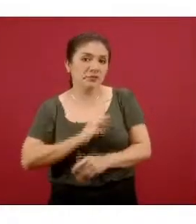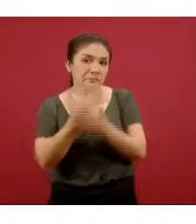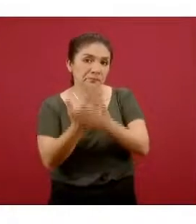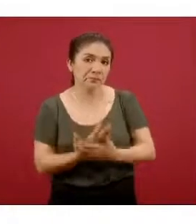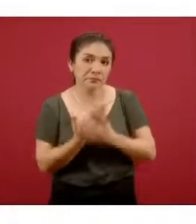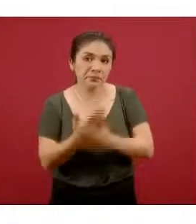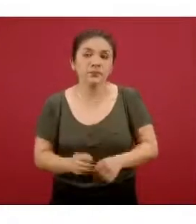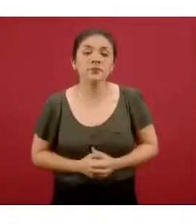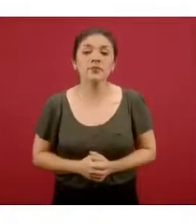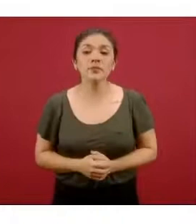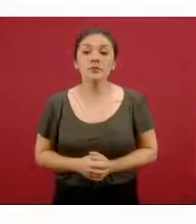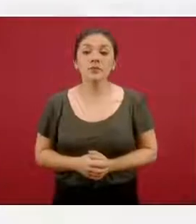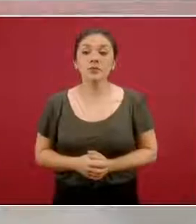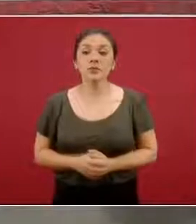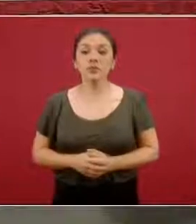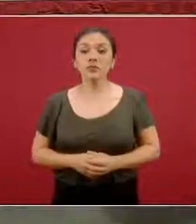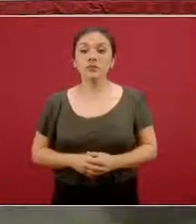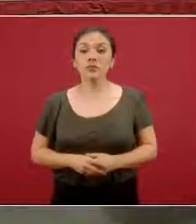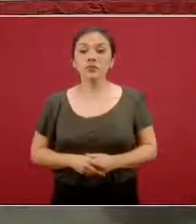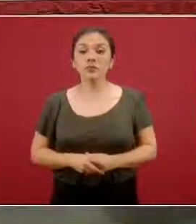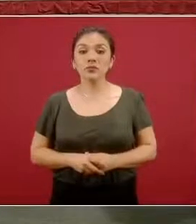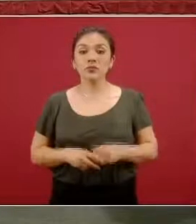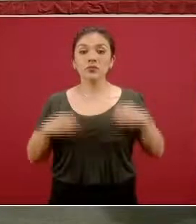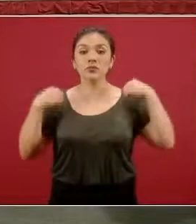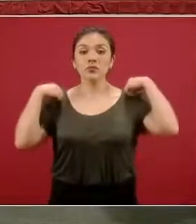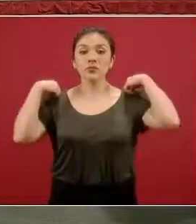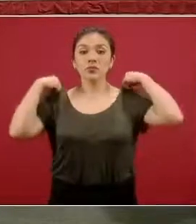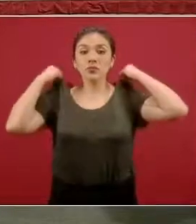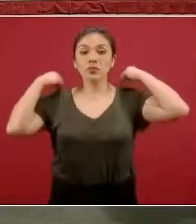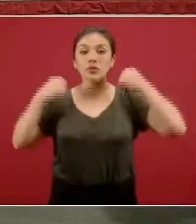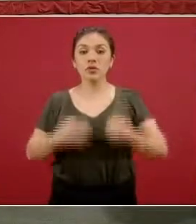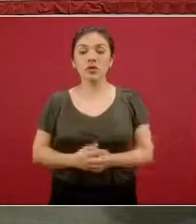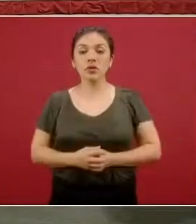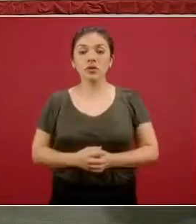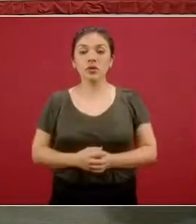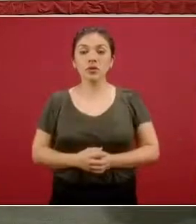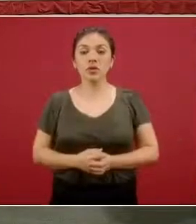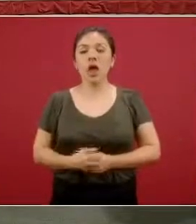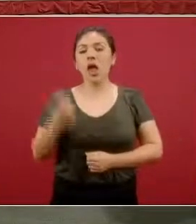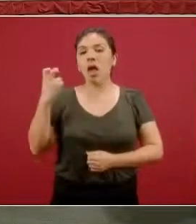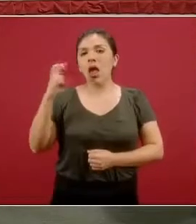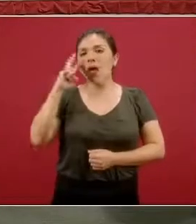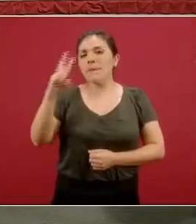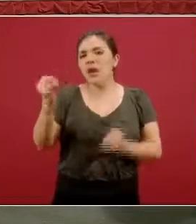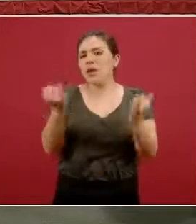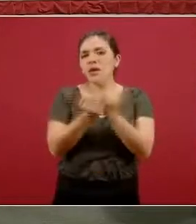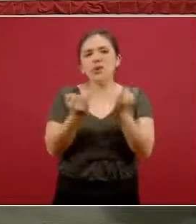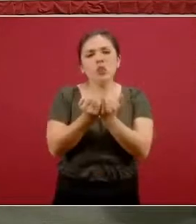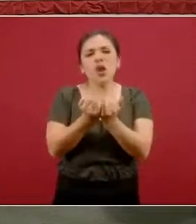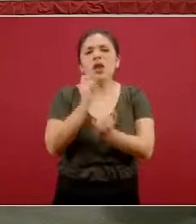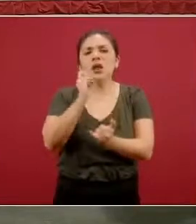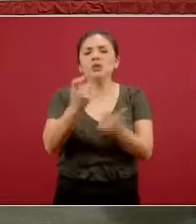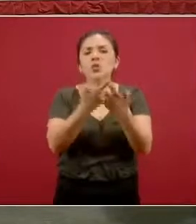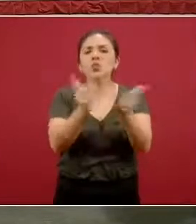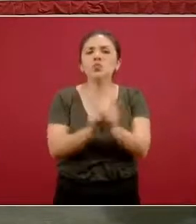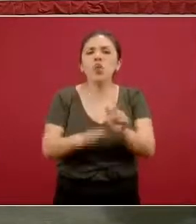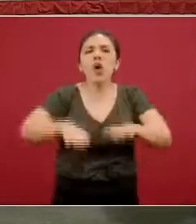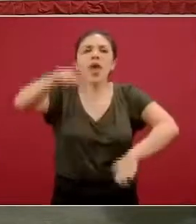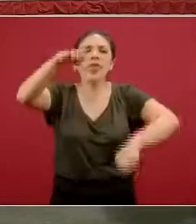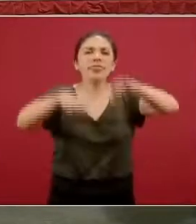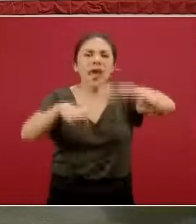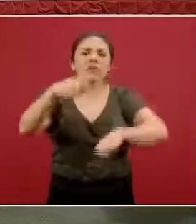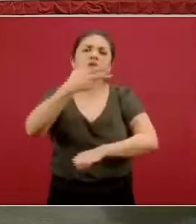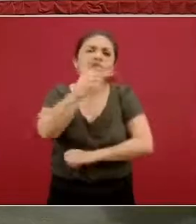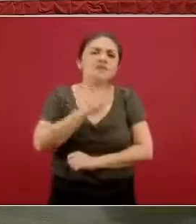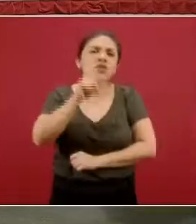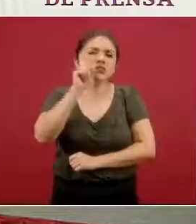resultado. Veamos la siguiente diapositiva. Aquí tenemos la distribución también por grupo de edad y sexo